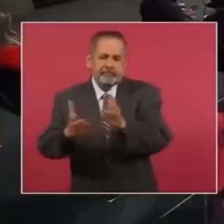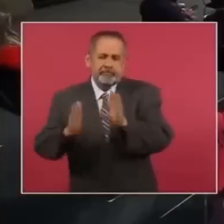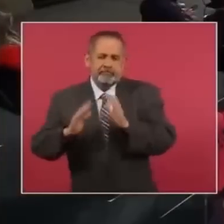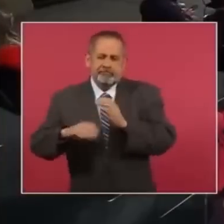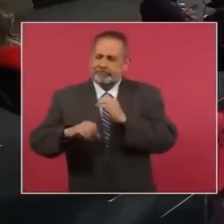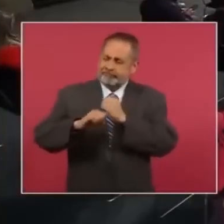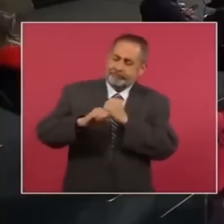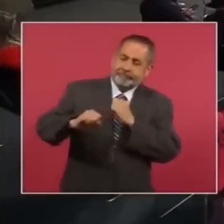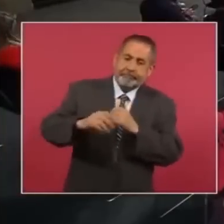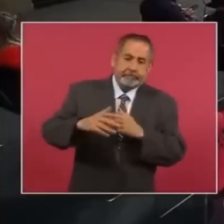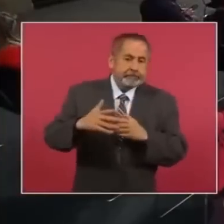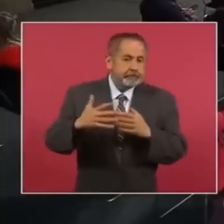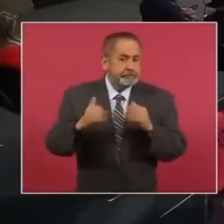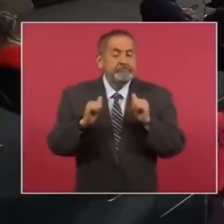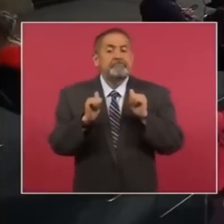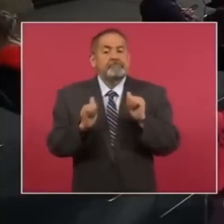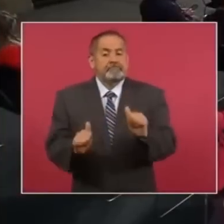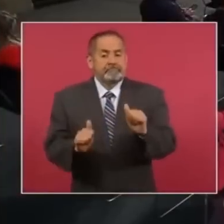Entonces,